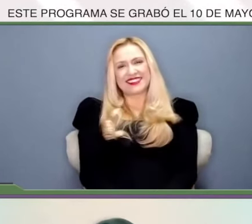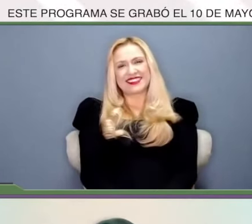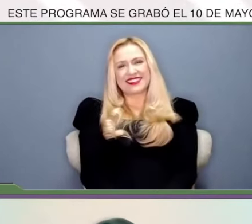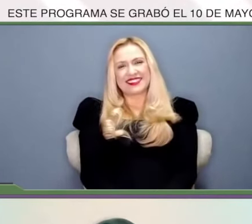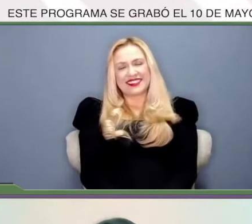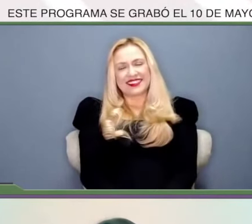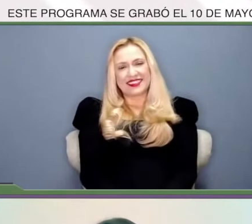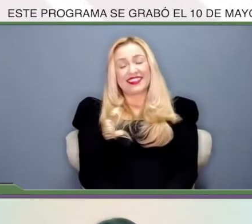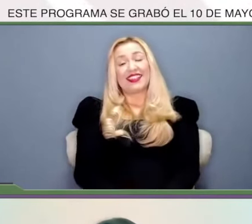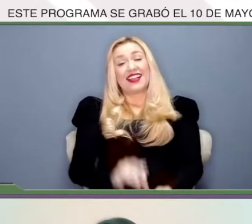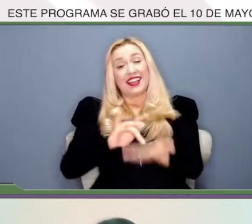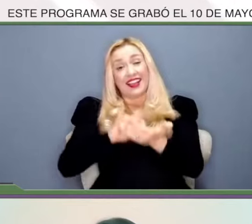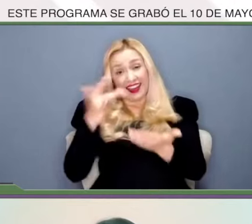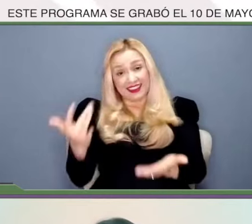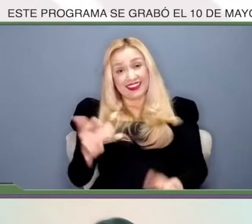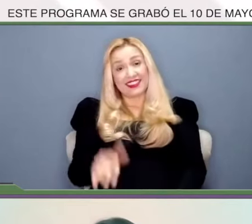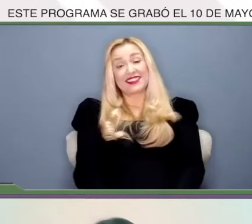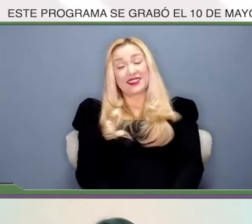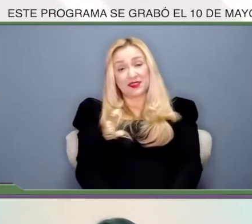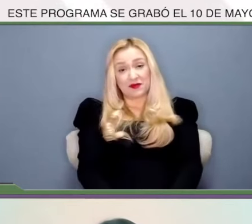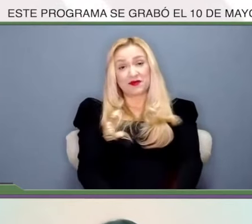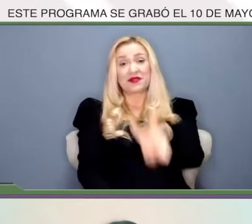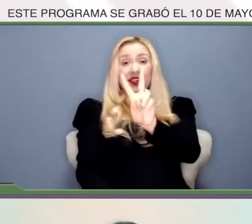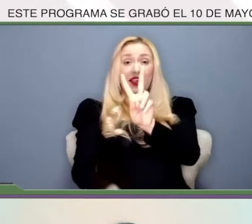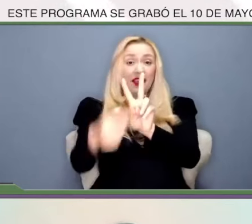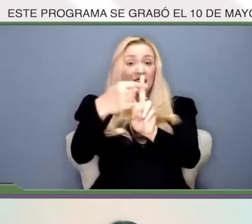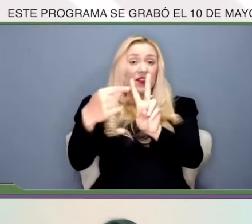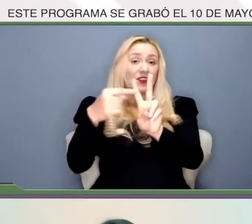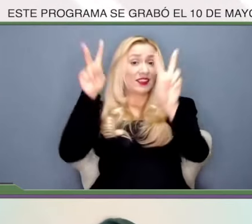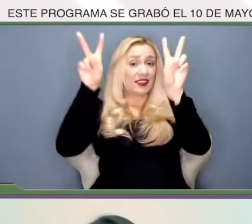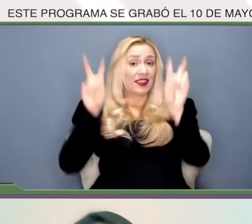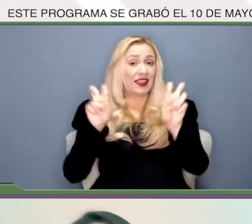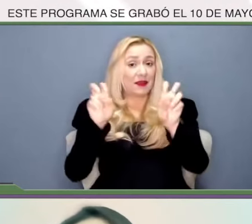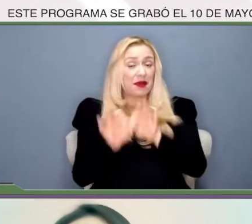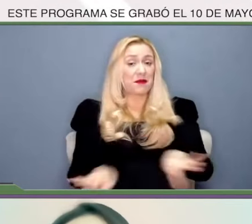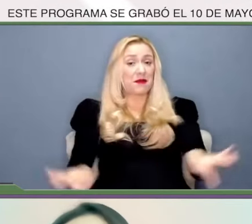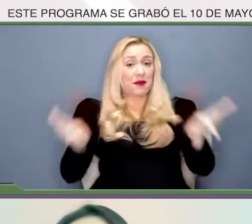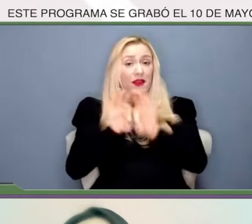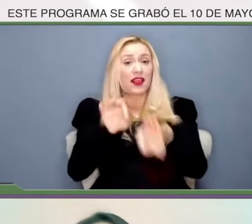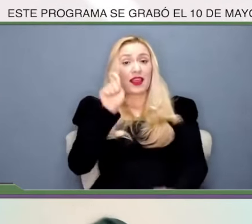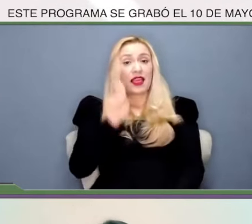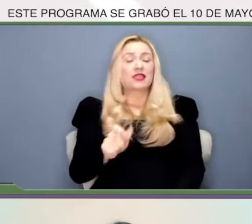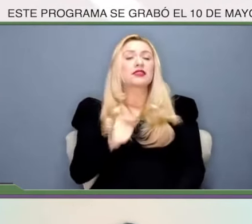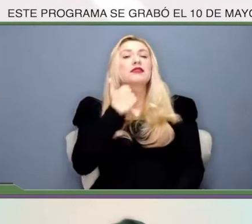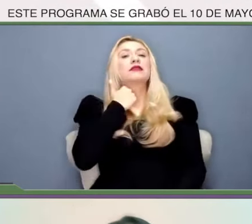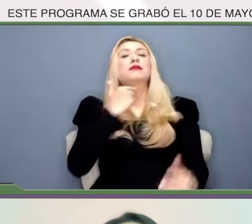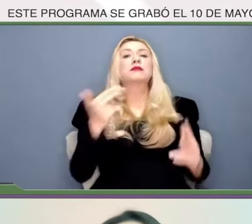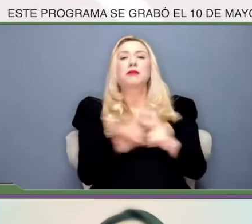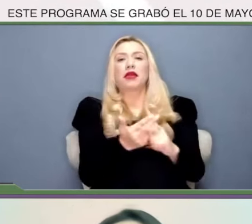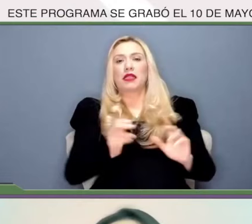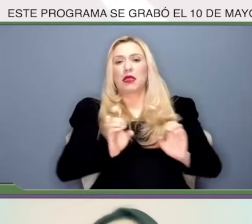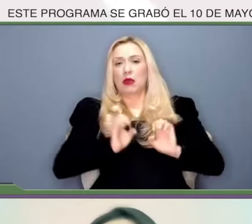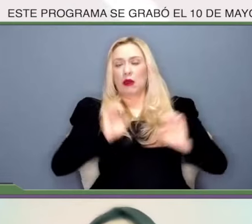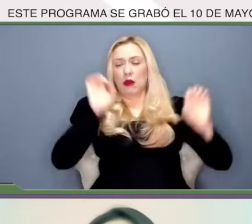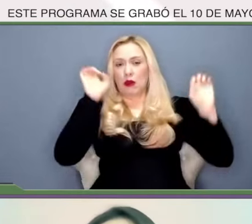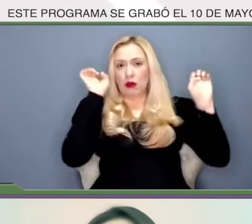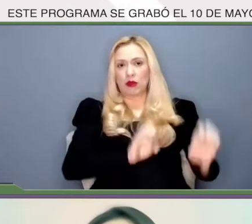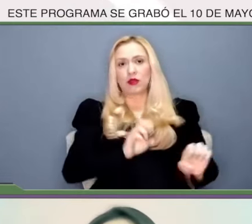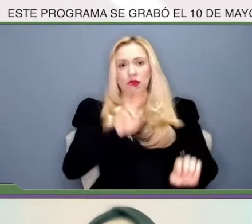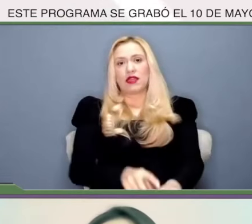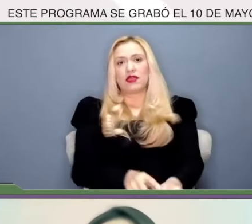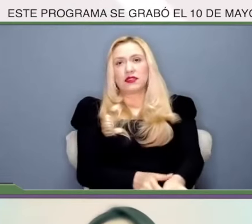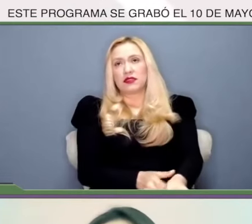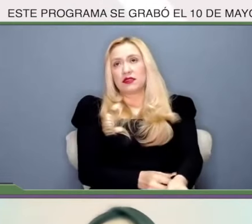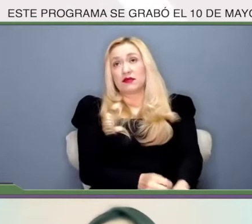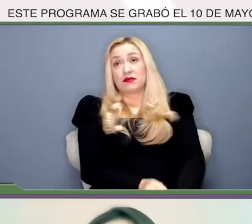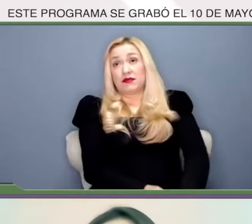A ti, Paola, gracias. Sí, creo que tocas dos temas fundamentales que tienen que ver con el tema de crímenes de odio, que a mí algo que me sigue